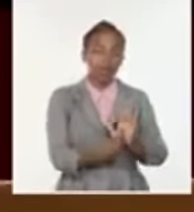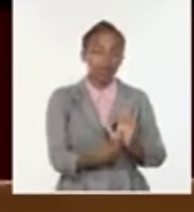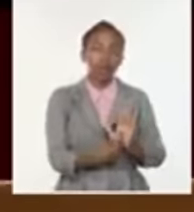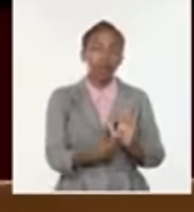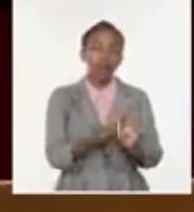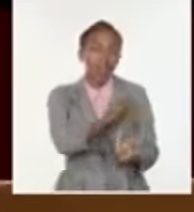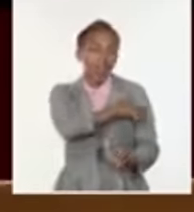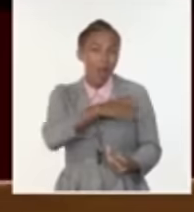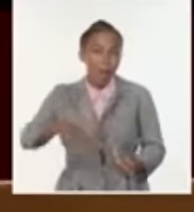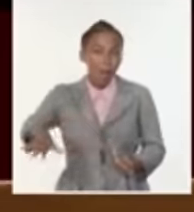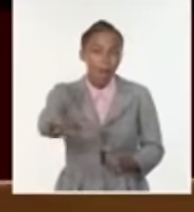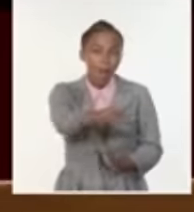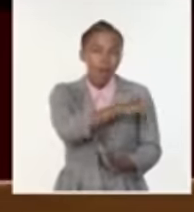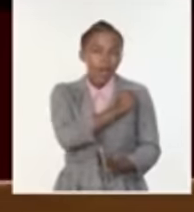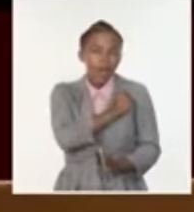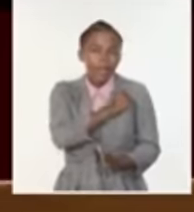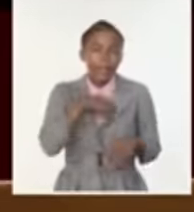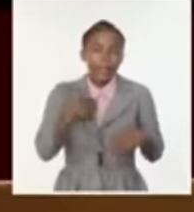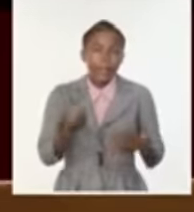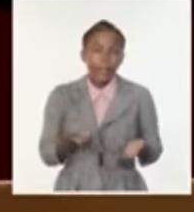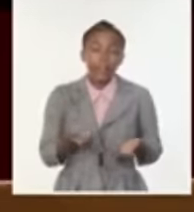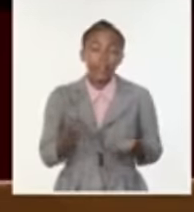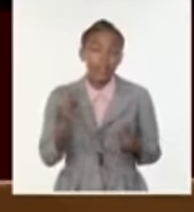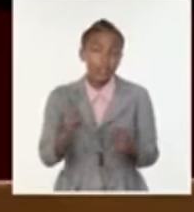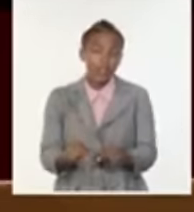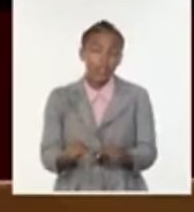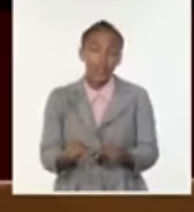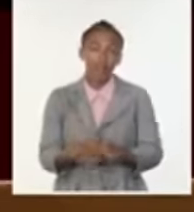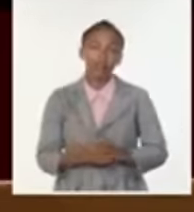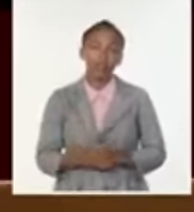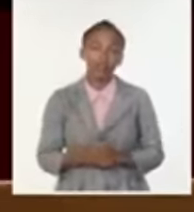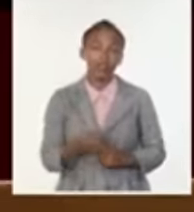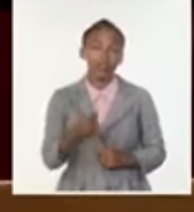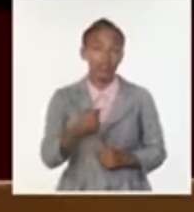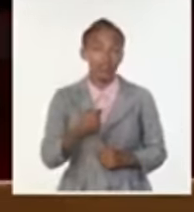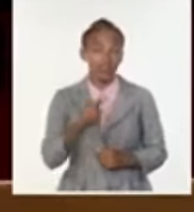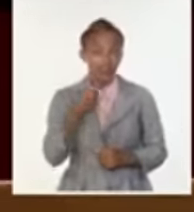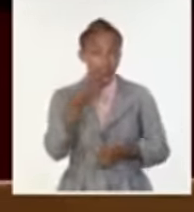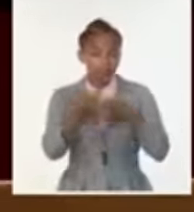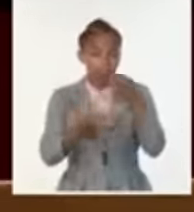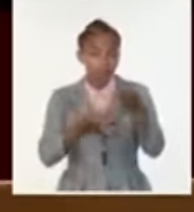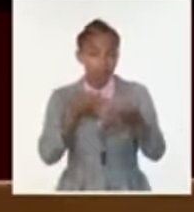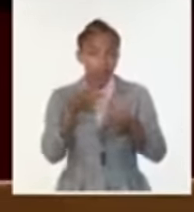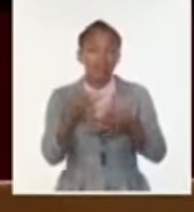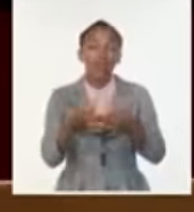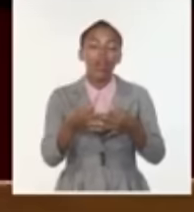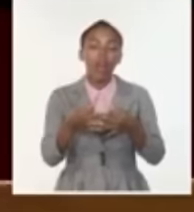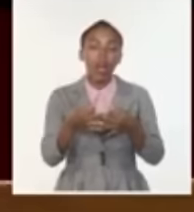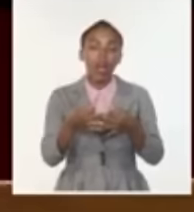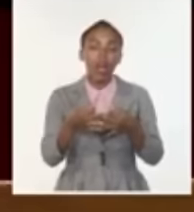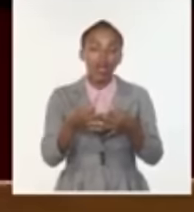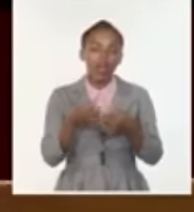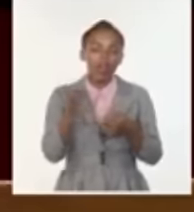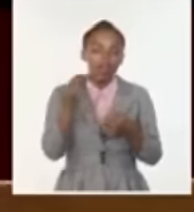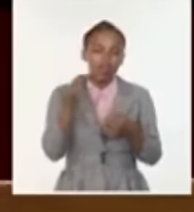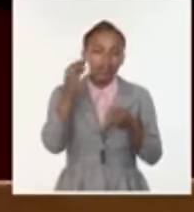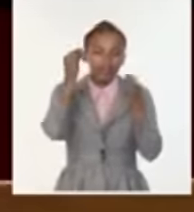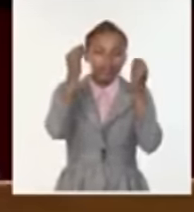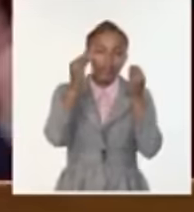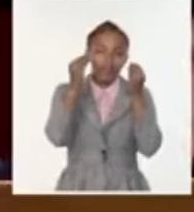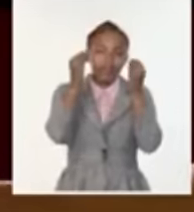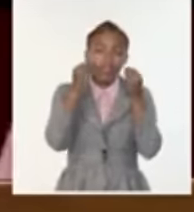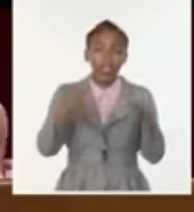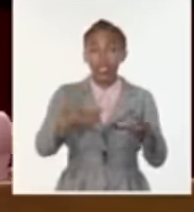está pidiendo, nos está exigiendo. Y quiero aclarar que se evalúan los precios también